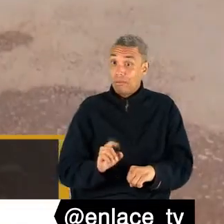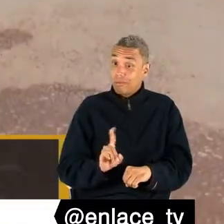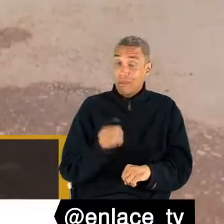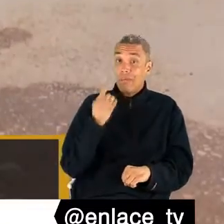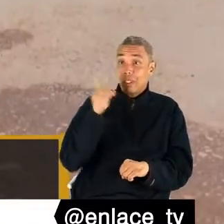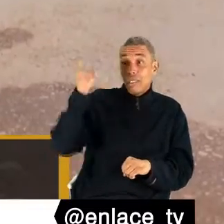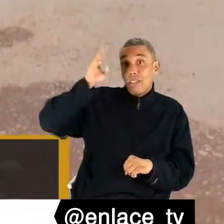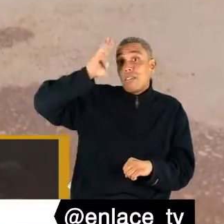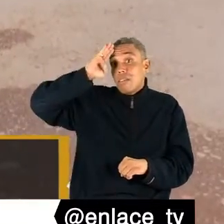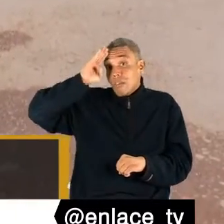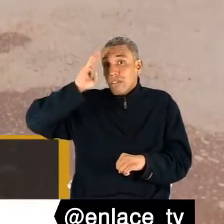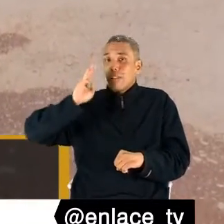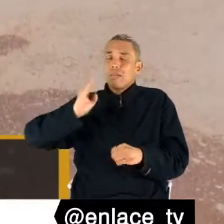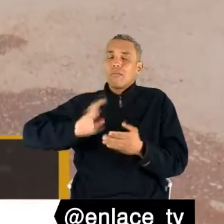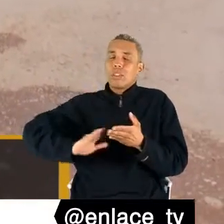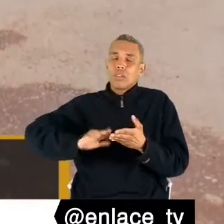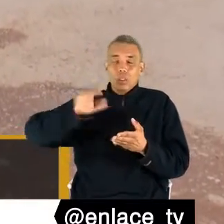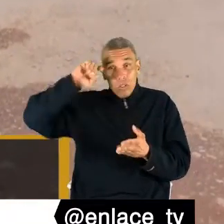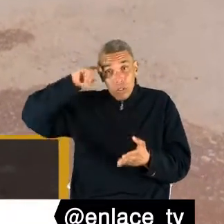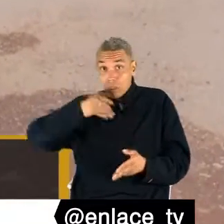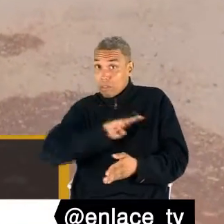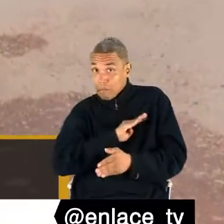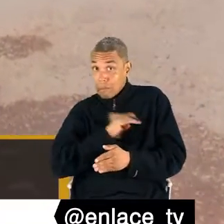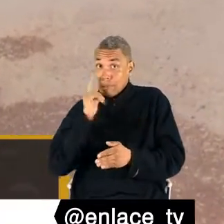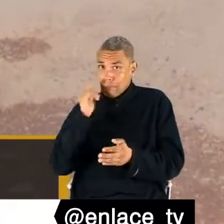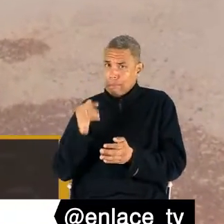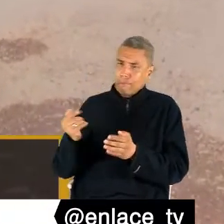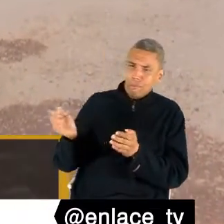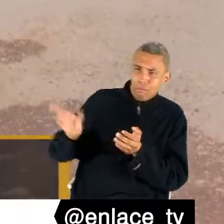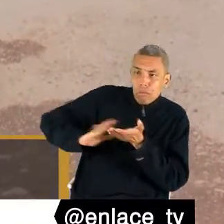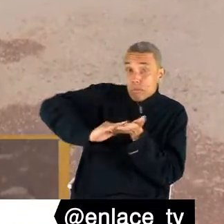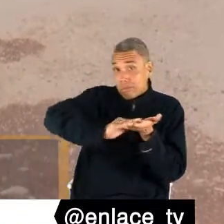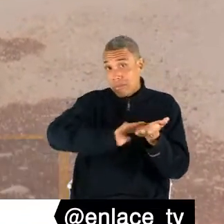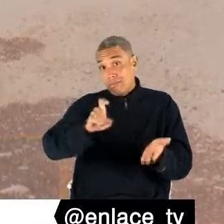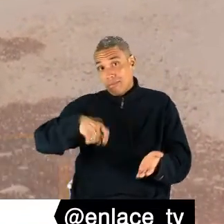aunque ello le signifique quedar cesante al nuevo tapahuecos.